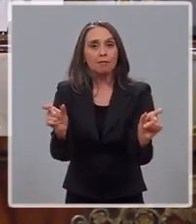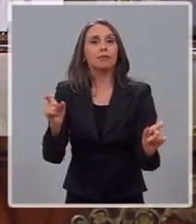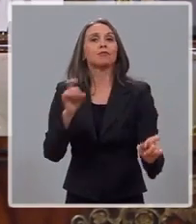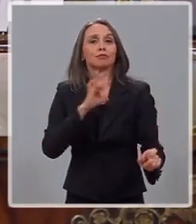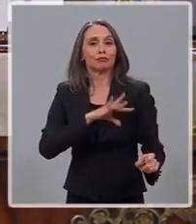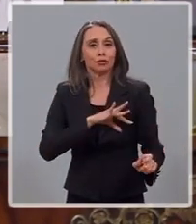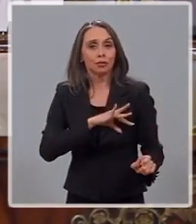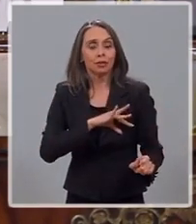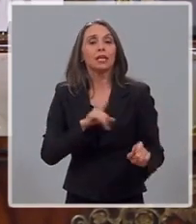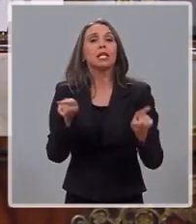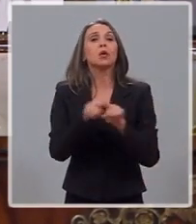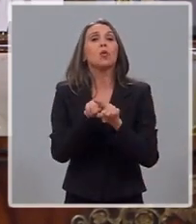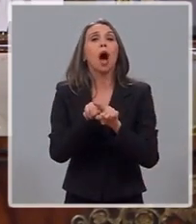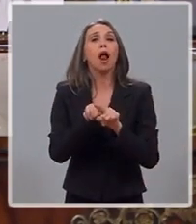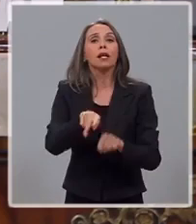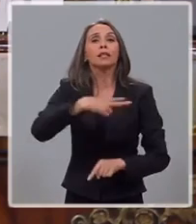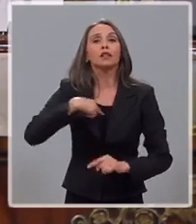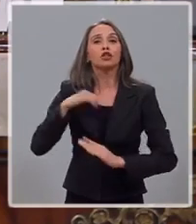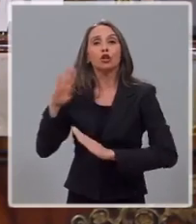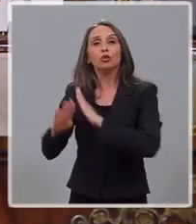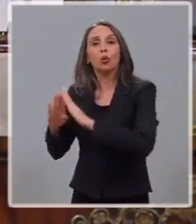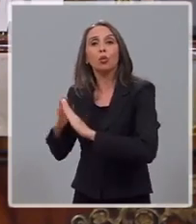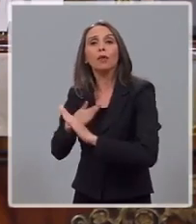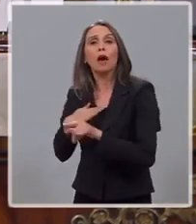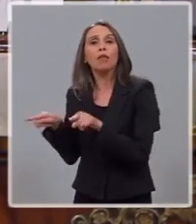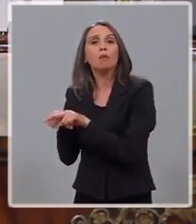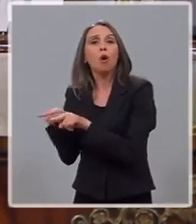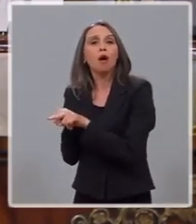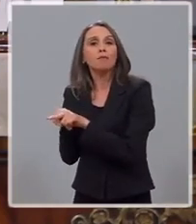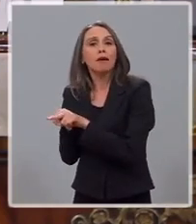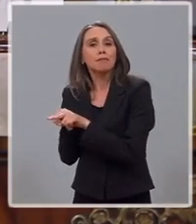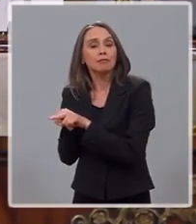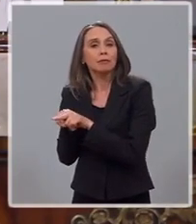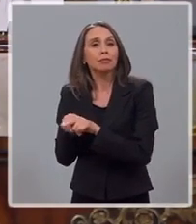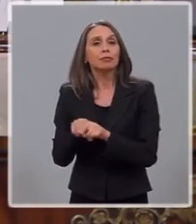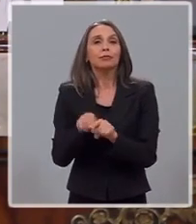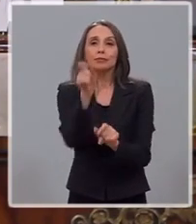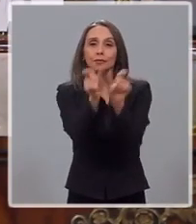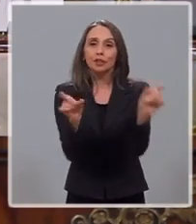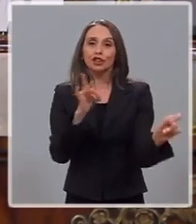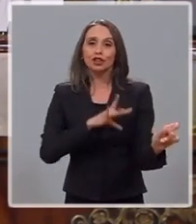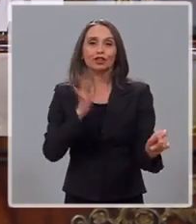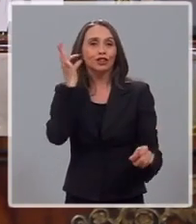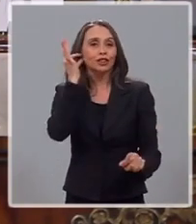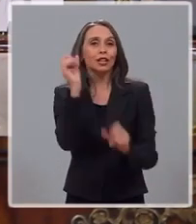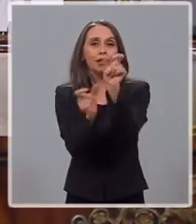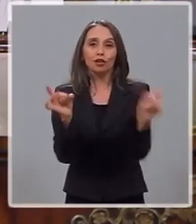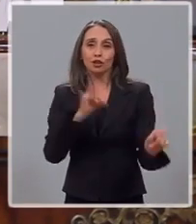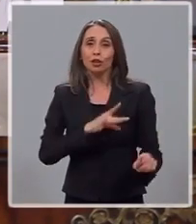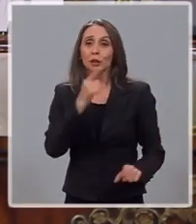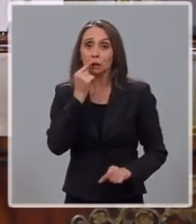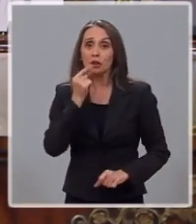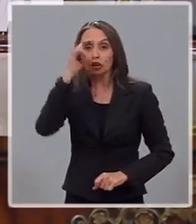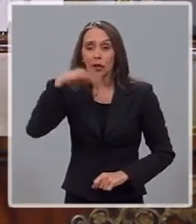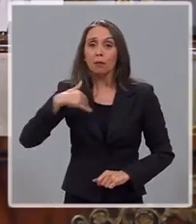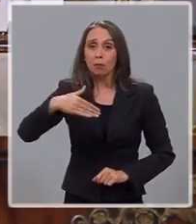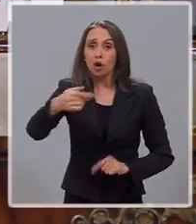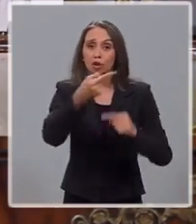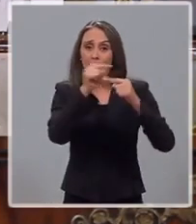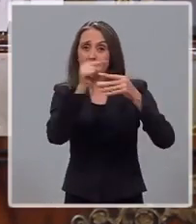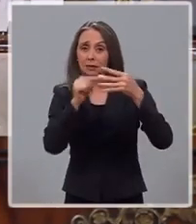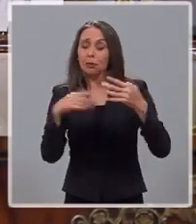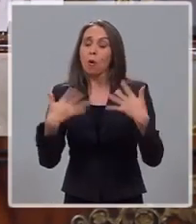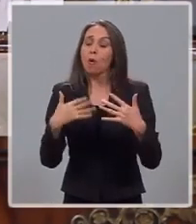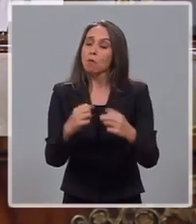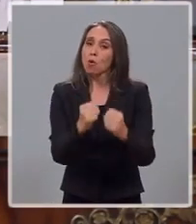como cuidaríamos a nuestros propios hermanos chilenas y chilenos sabemos que las próximas semanas serán duras